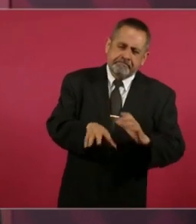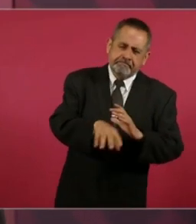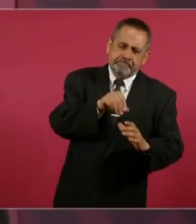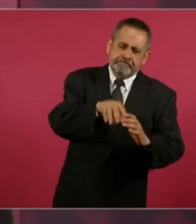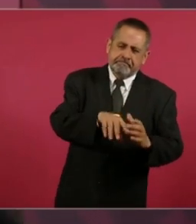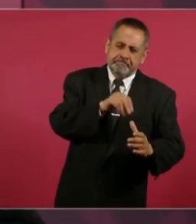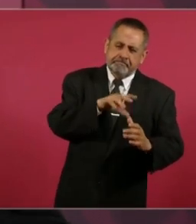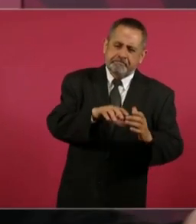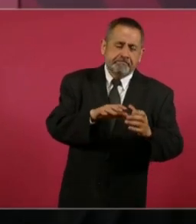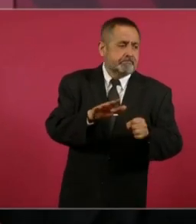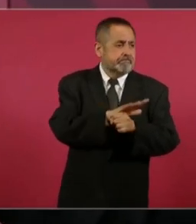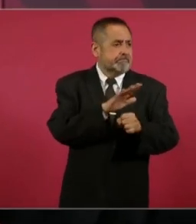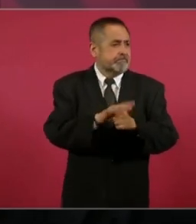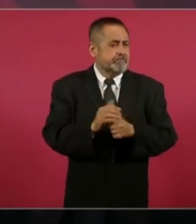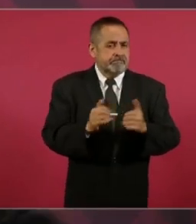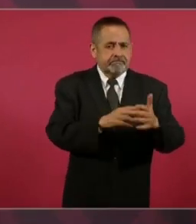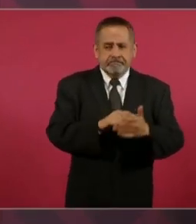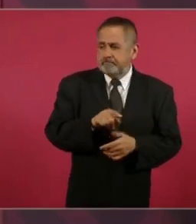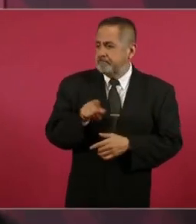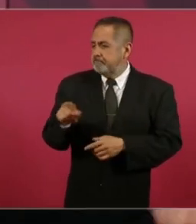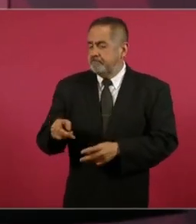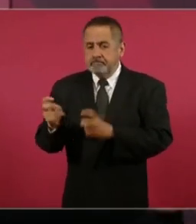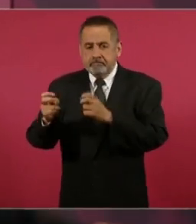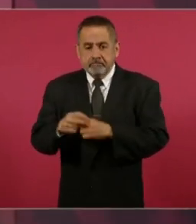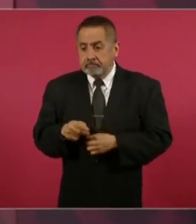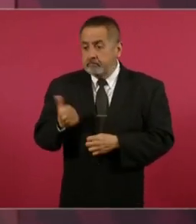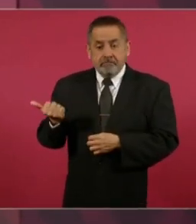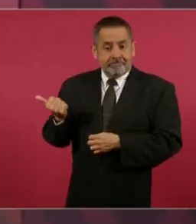bidones este hombre me ayudó